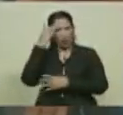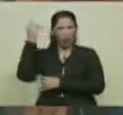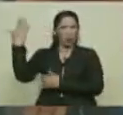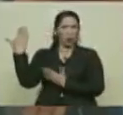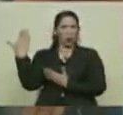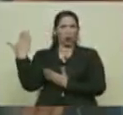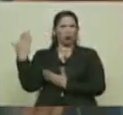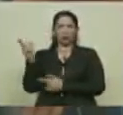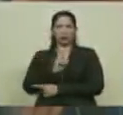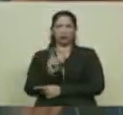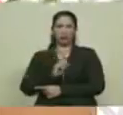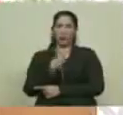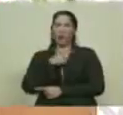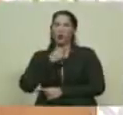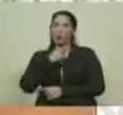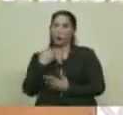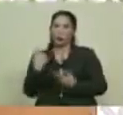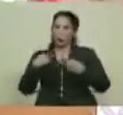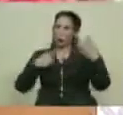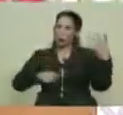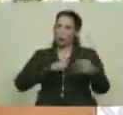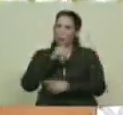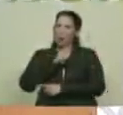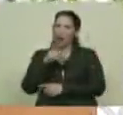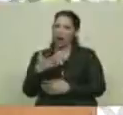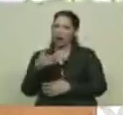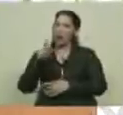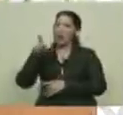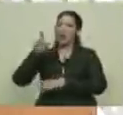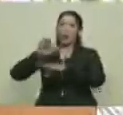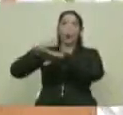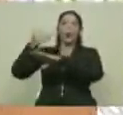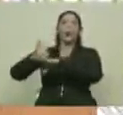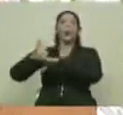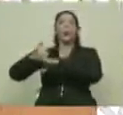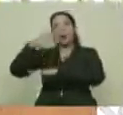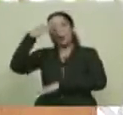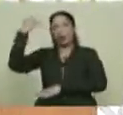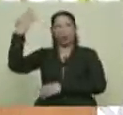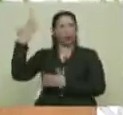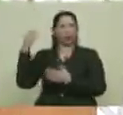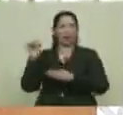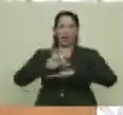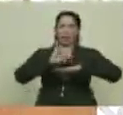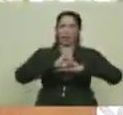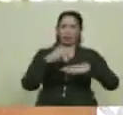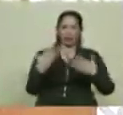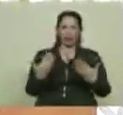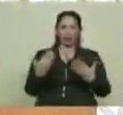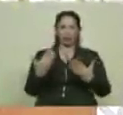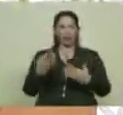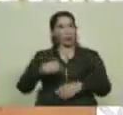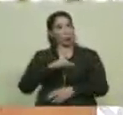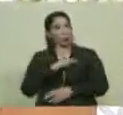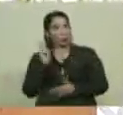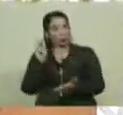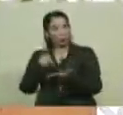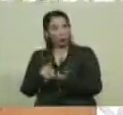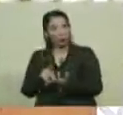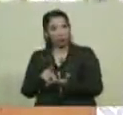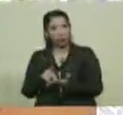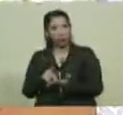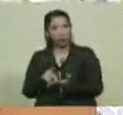cosas malas. Y ellos le echaron la culpa a Dios, la jerarquía eclesiástica. De ahí venimos nosotros. Nosotros no venimos de